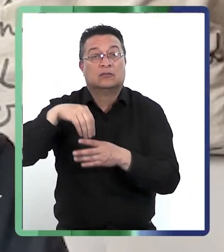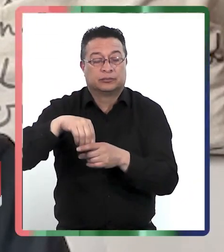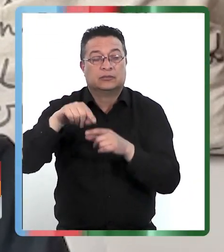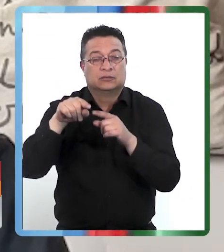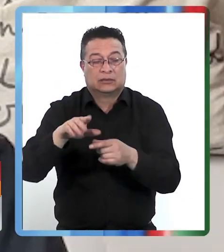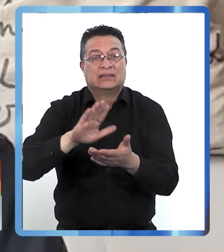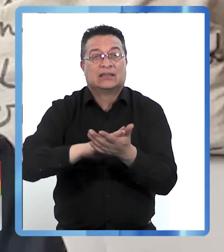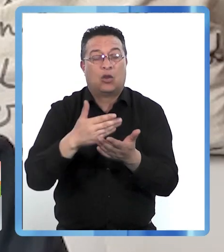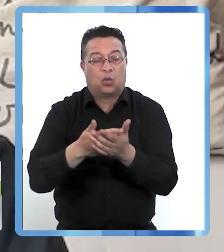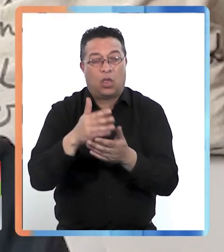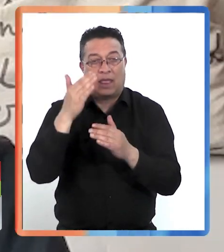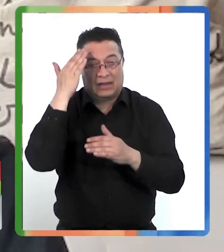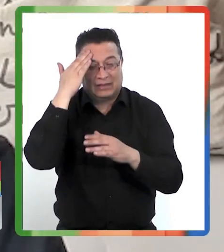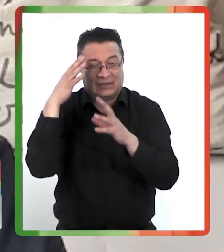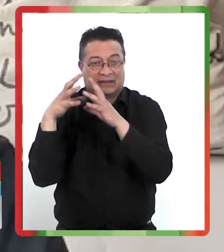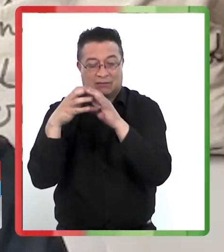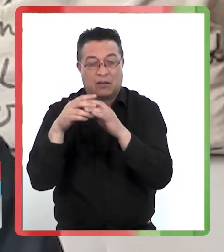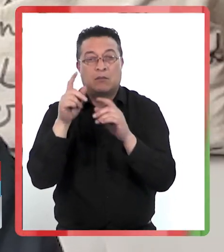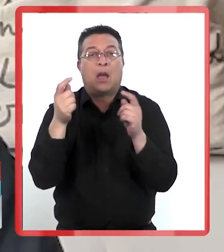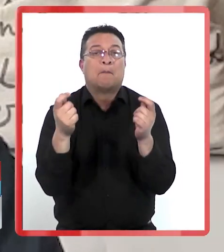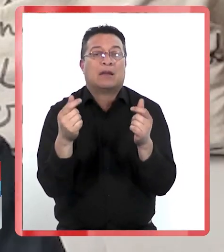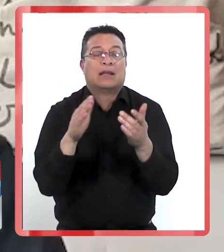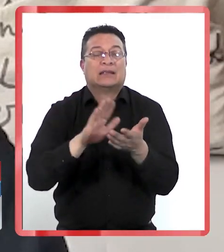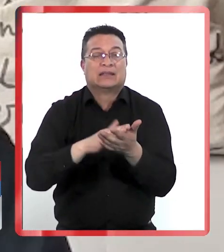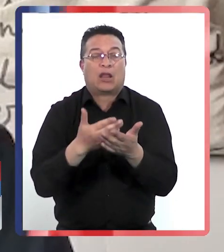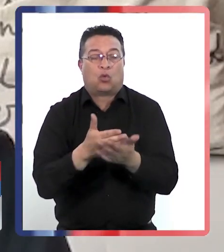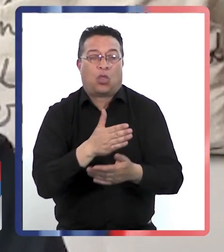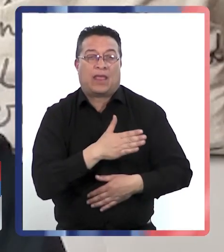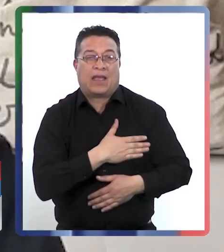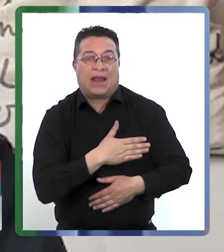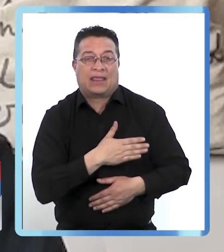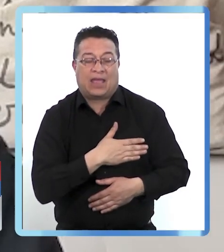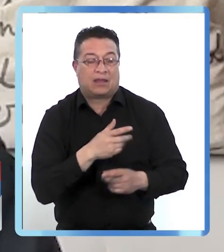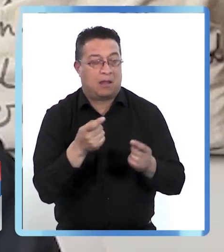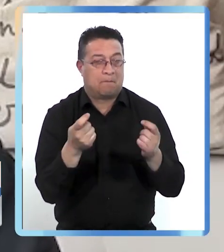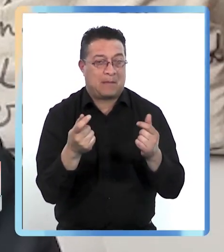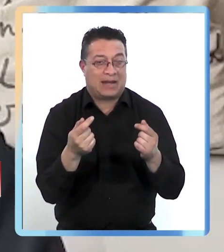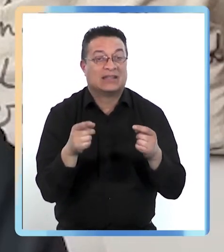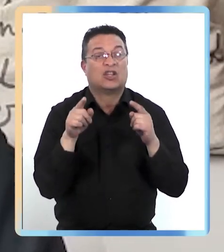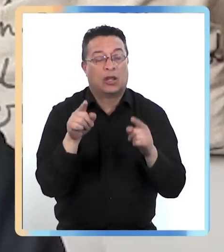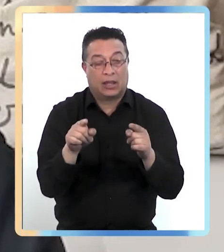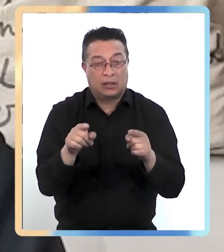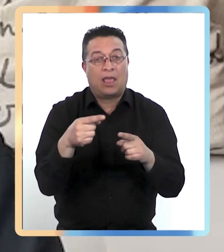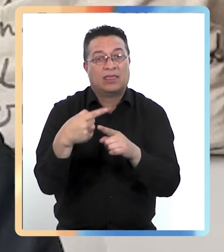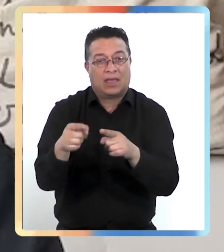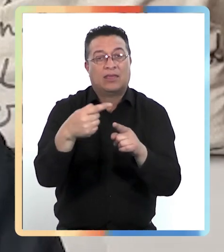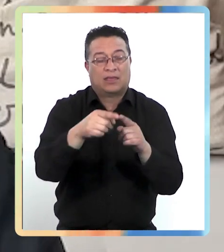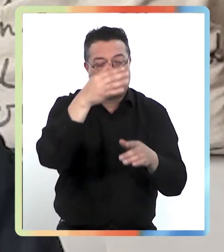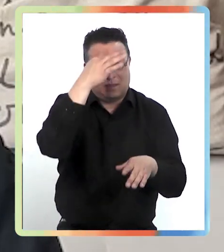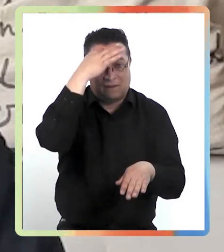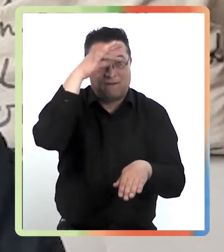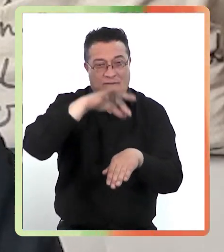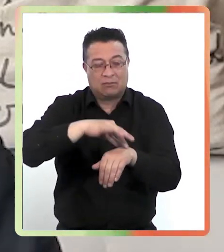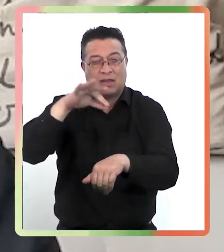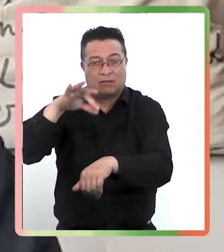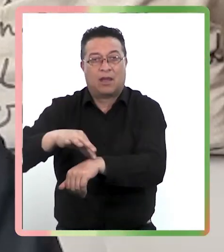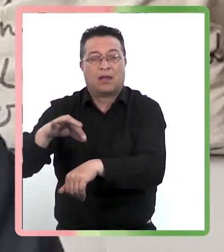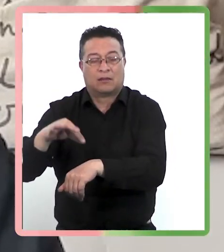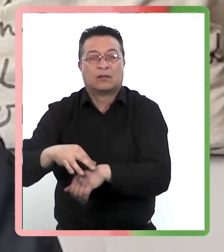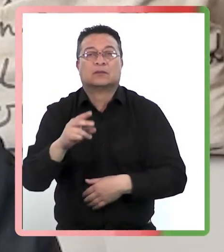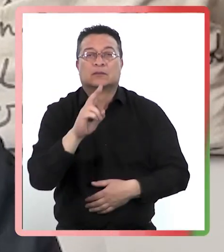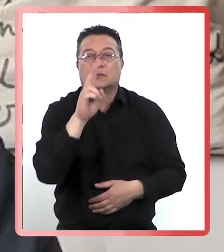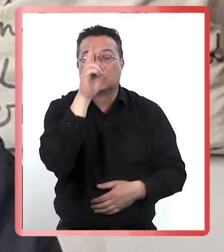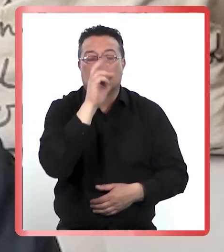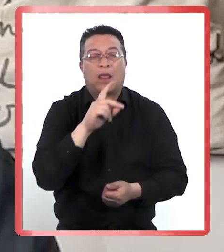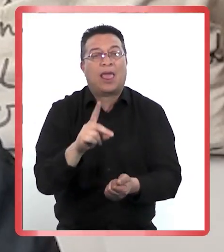en lo que nosotros llamamos cuando sea la salud cerebral y es muy similar a la salud cardíaca, a la salud física, ¿ya? Y allí hay distintas enfermedades